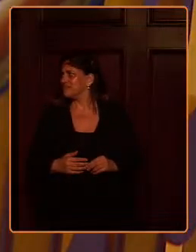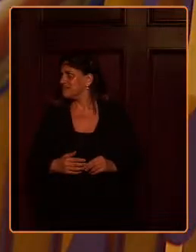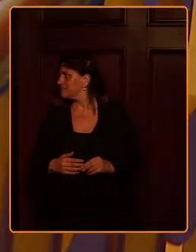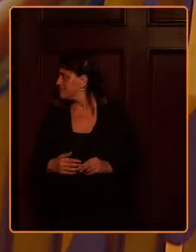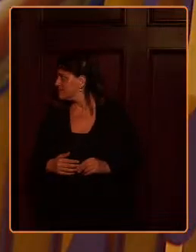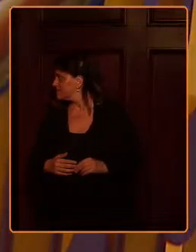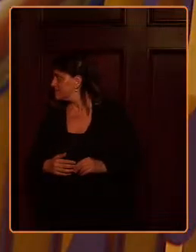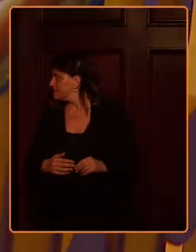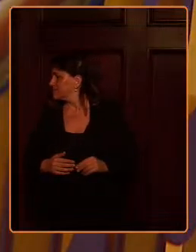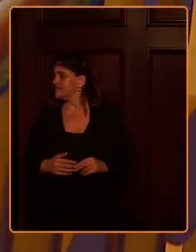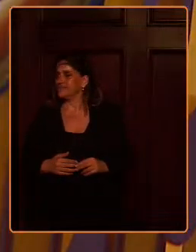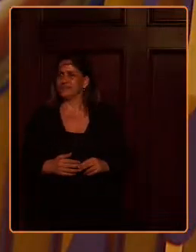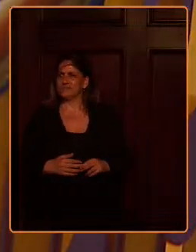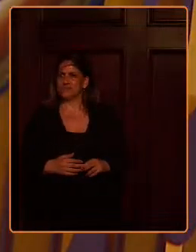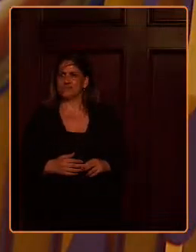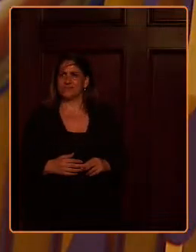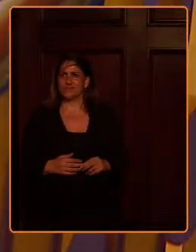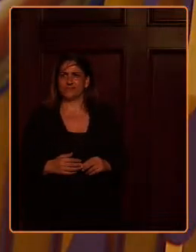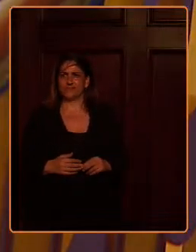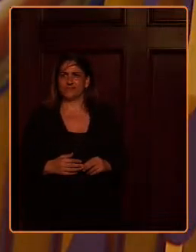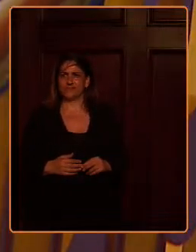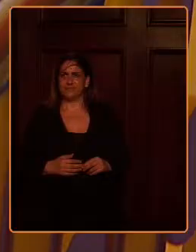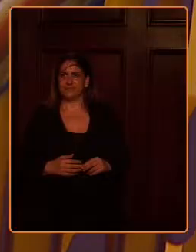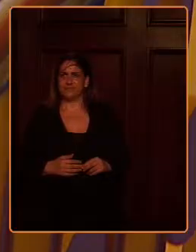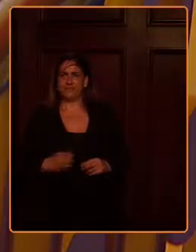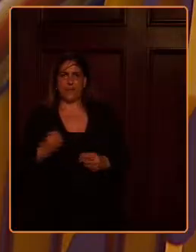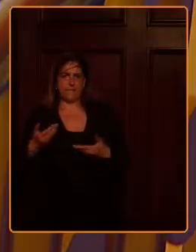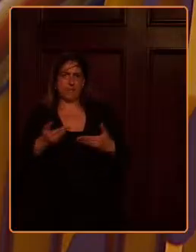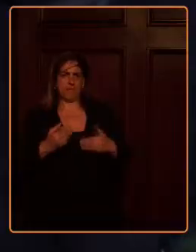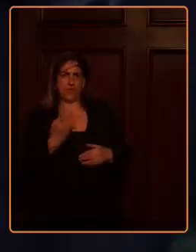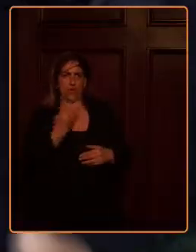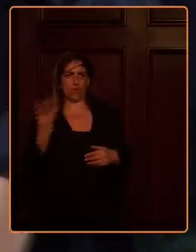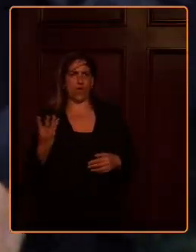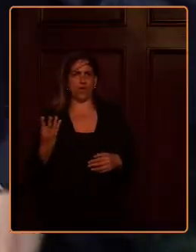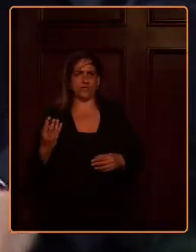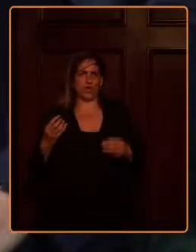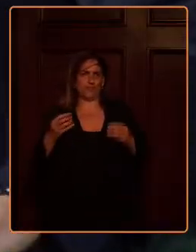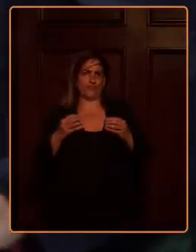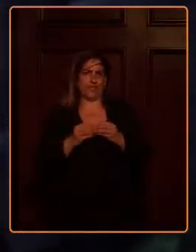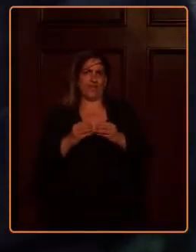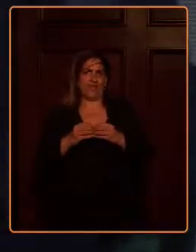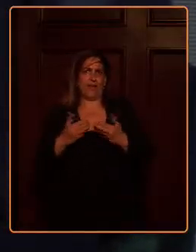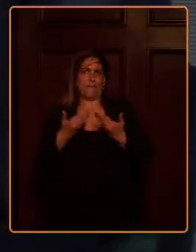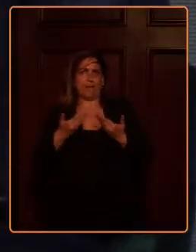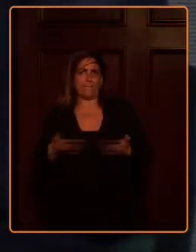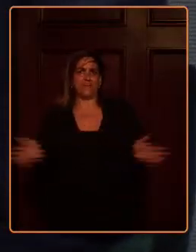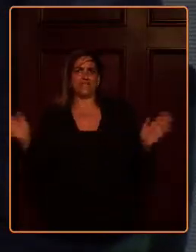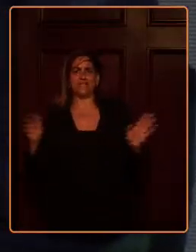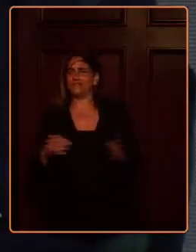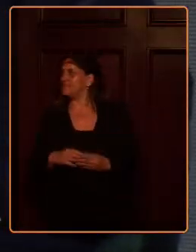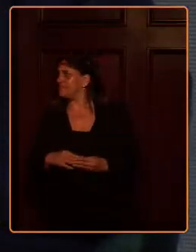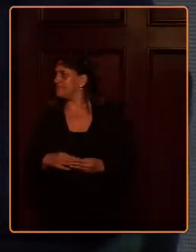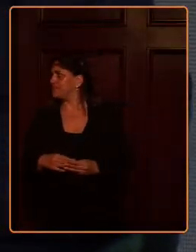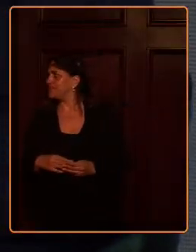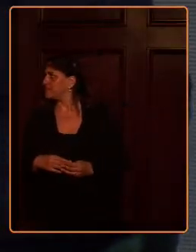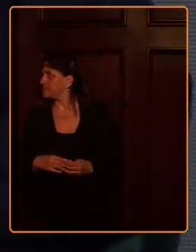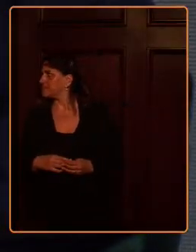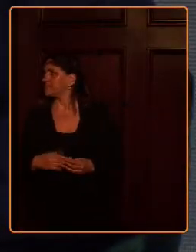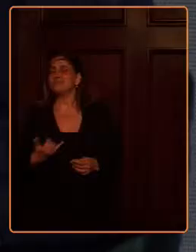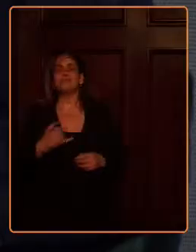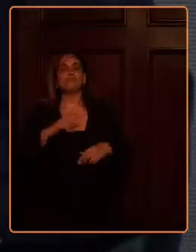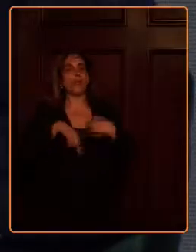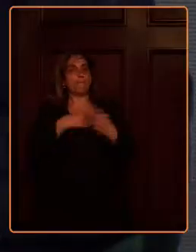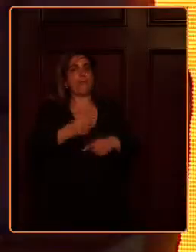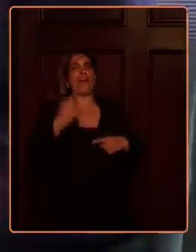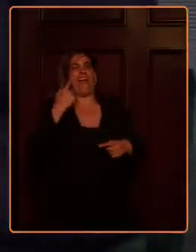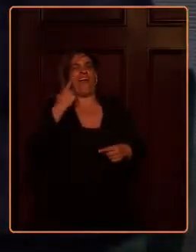van tomando lugares. Bienvenidos a los cuatro, les tocó romper el hielo, ¿eh? A ver cómo les va mañana, que la presentación la va